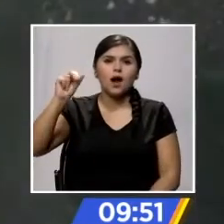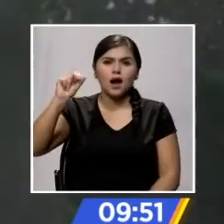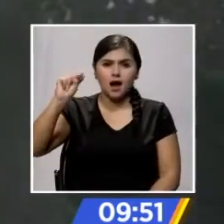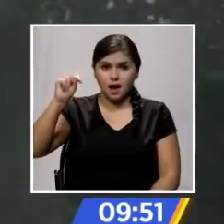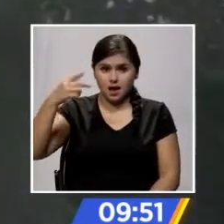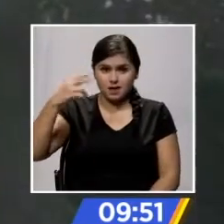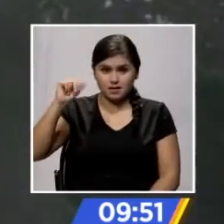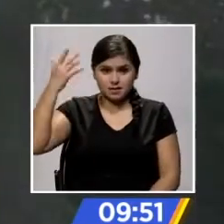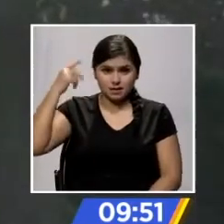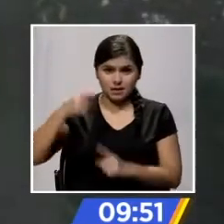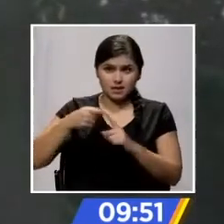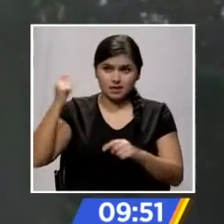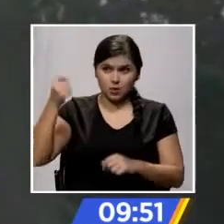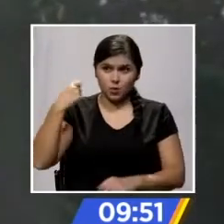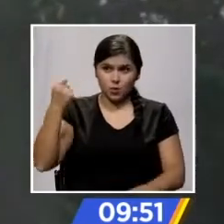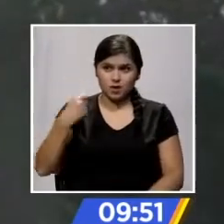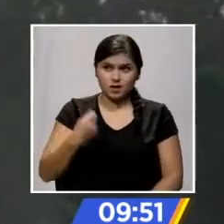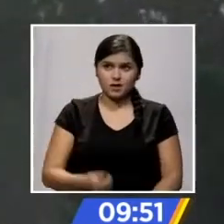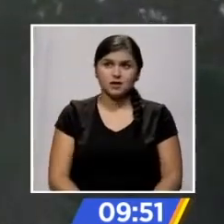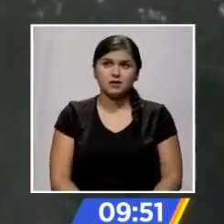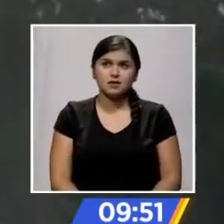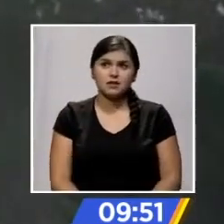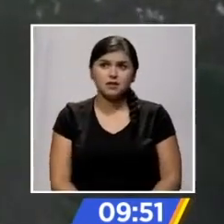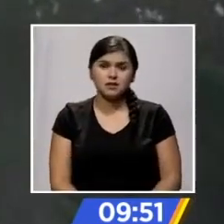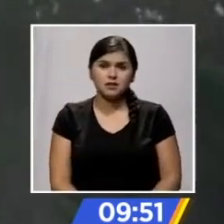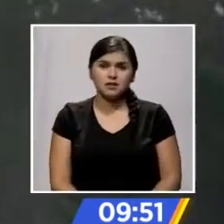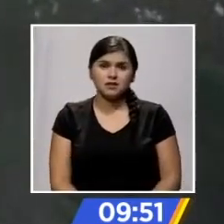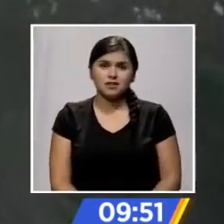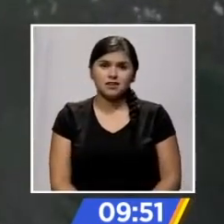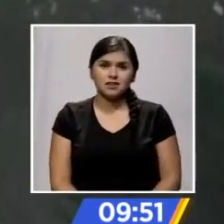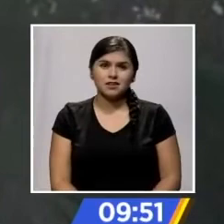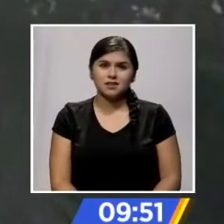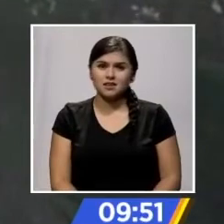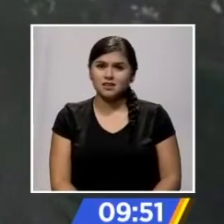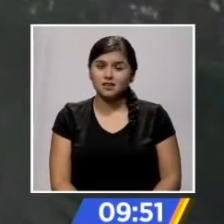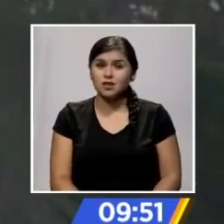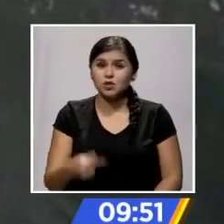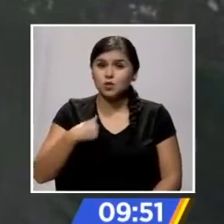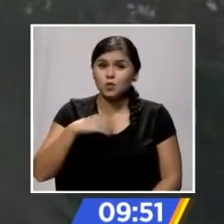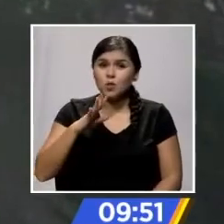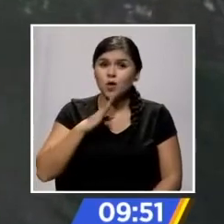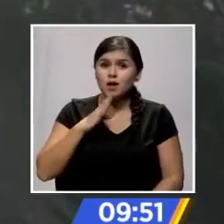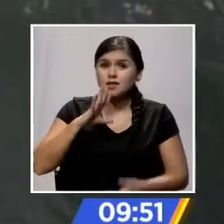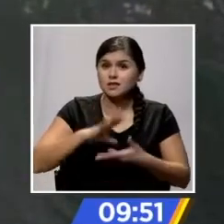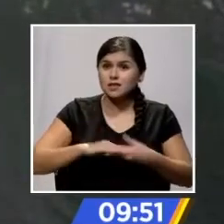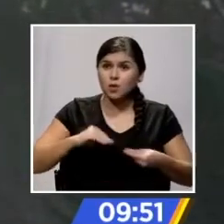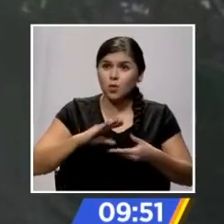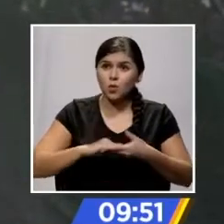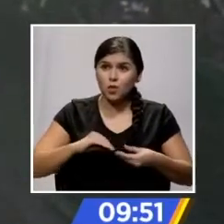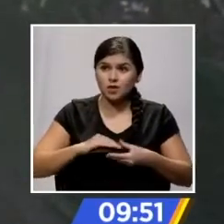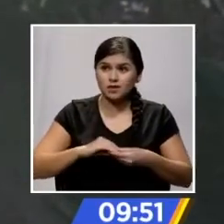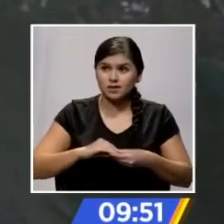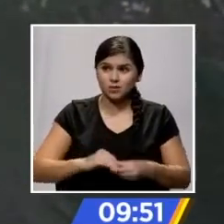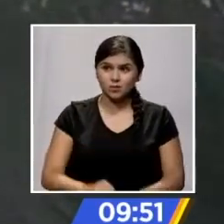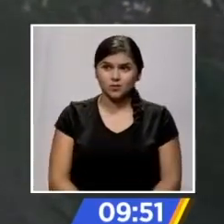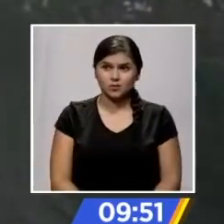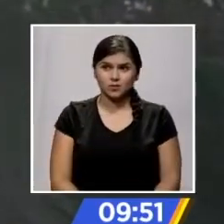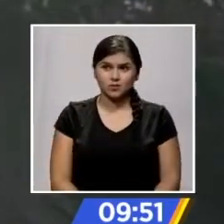Una familia que se llamaba su cuento El Castillo de Abigail y su familia.